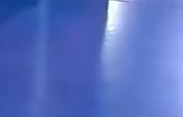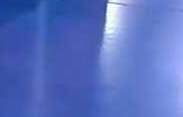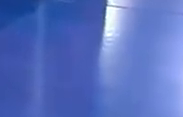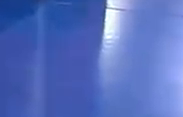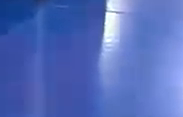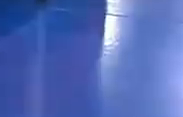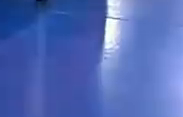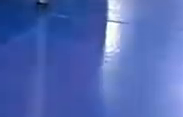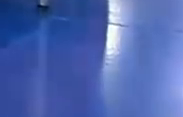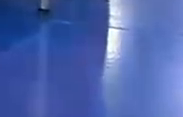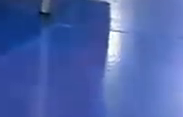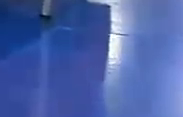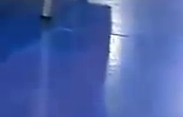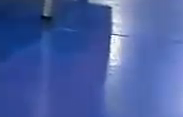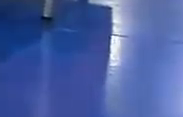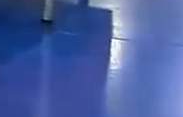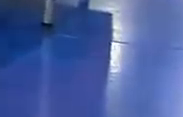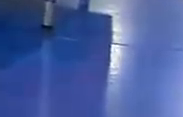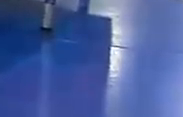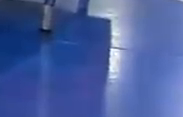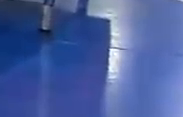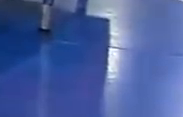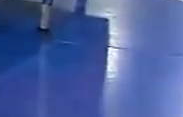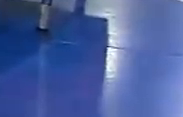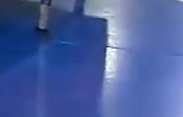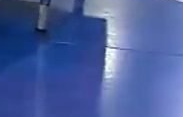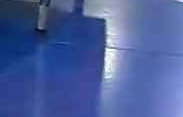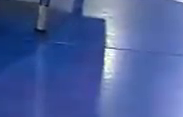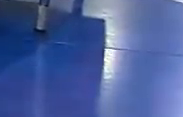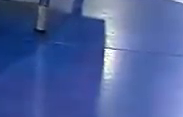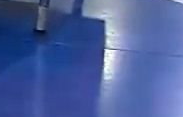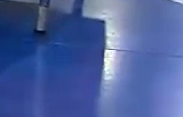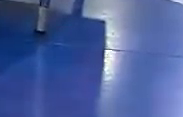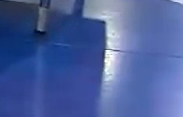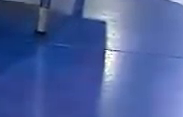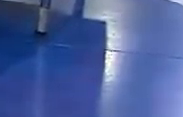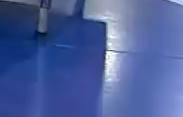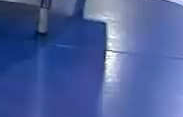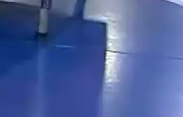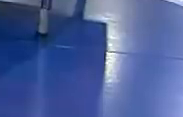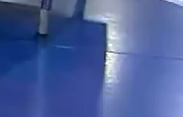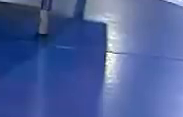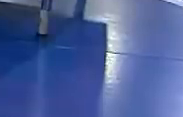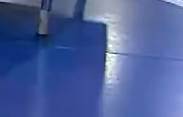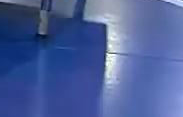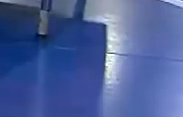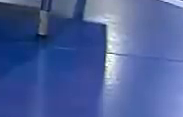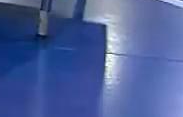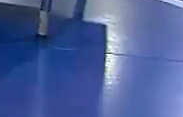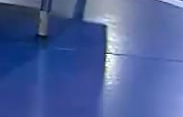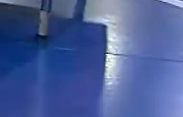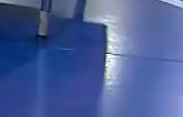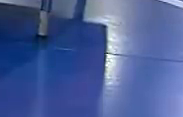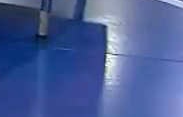buenos días, bienvenidos a su noticiero de la comunidad de 24 horas. Arrancamos una nueva semana de labores con pie derecho, deseándoles que tengan